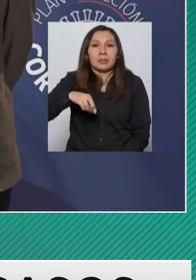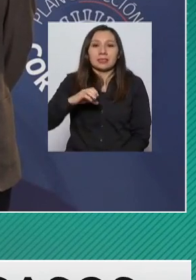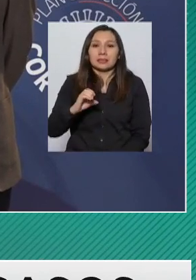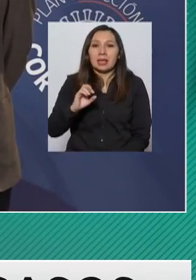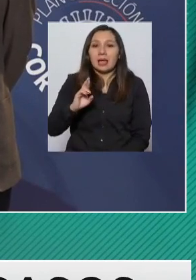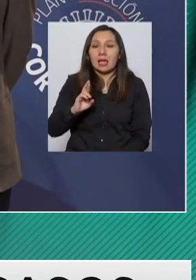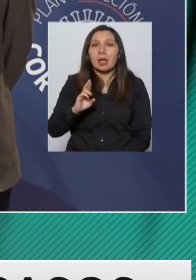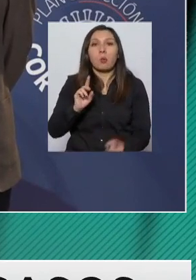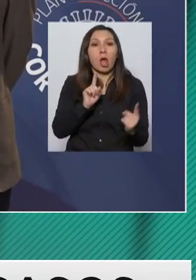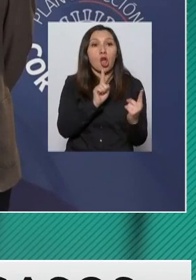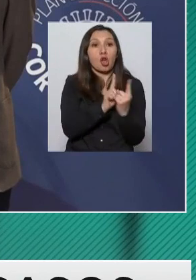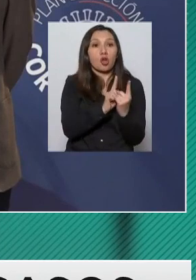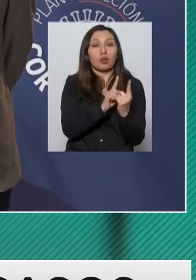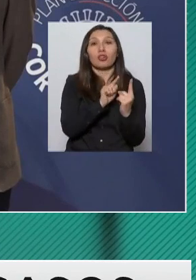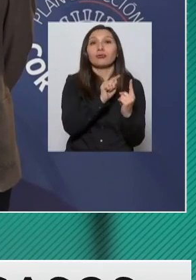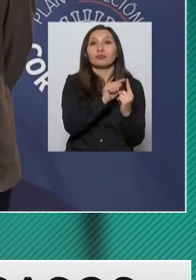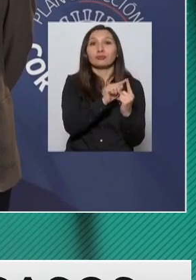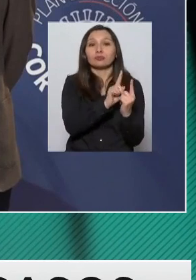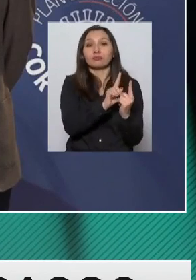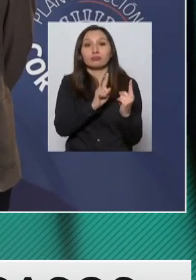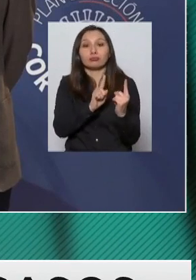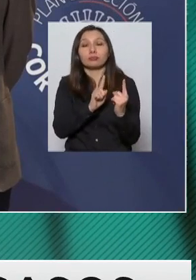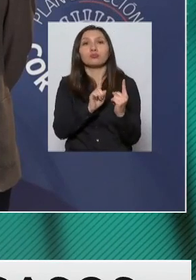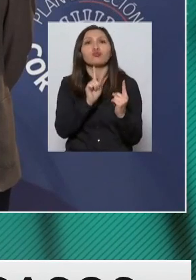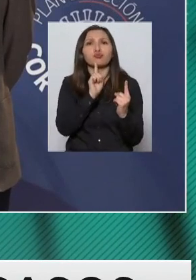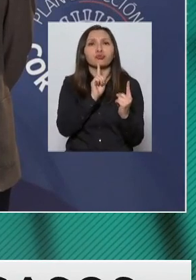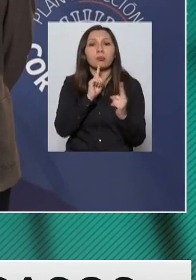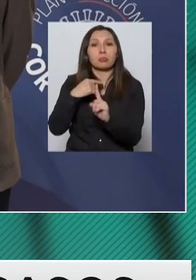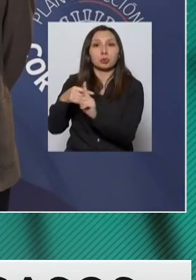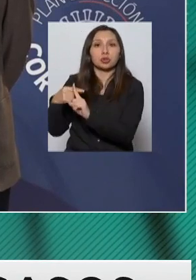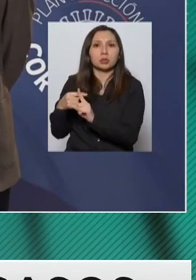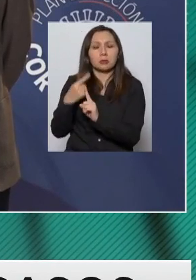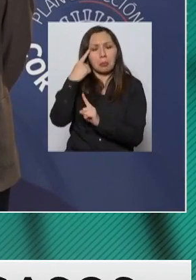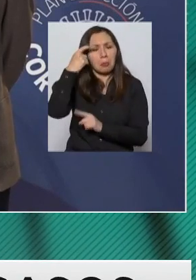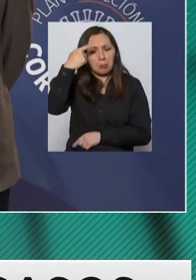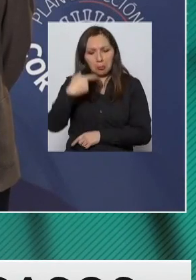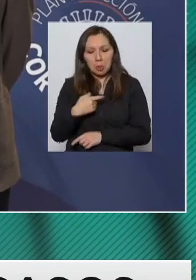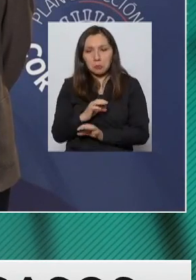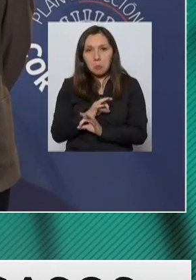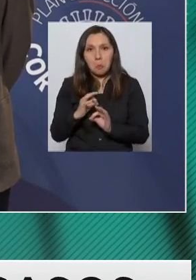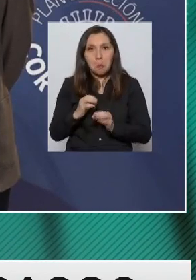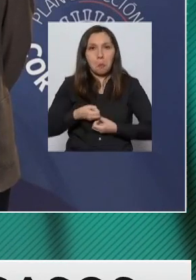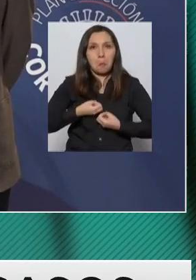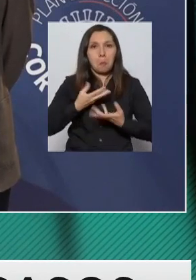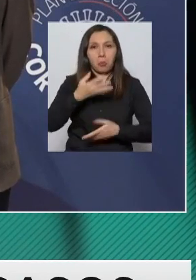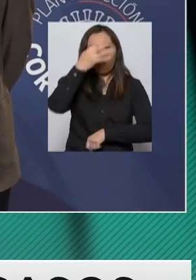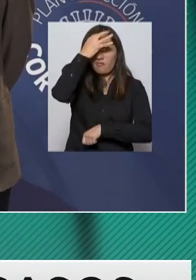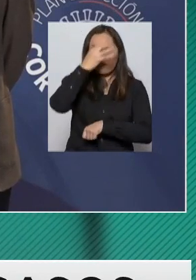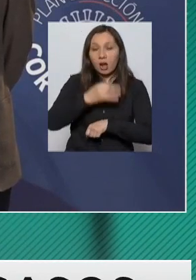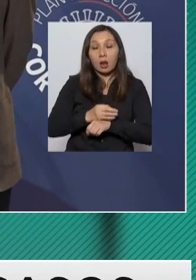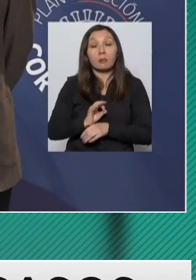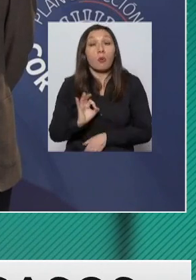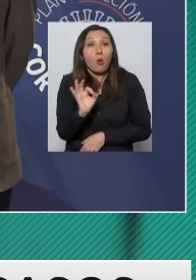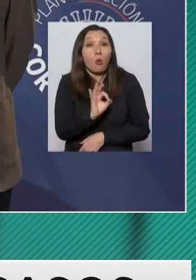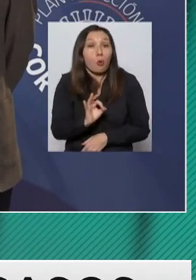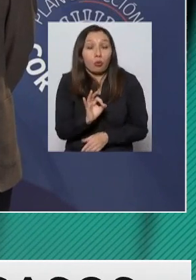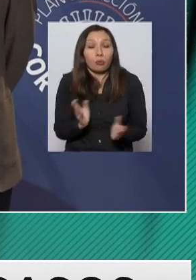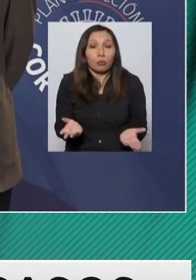a los contactos aparecen positivos sin embargo estas personas no desarrollan enfermedad